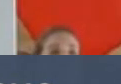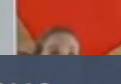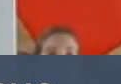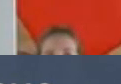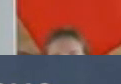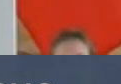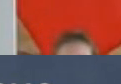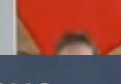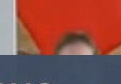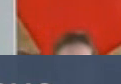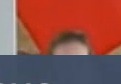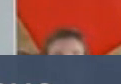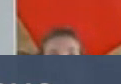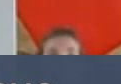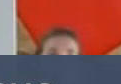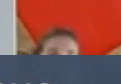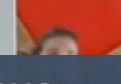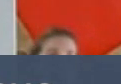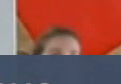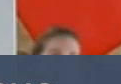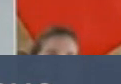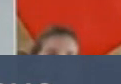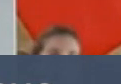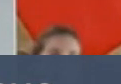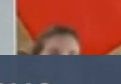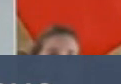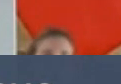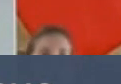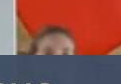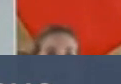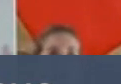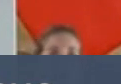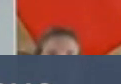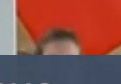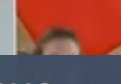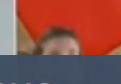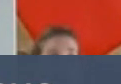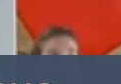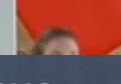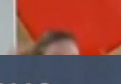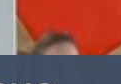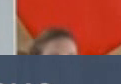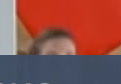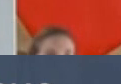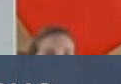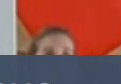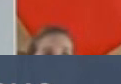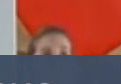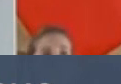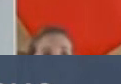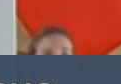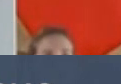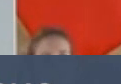o los asesinatos de dirigentes sociales en Colombia? Los derechos humanos se tienen que respetar de manera íntegra y nuestro Estado tiene